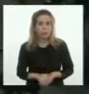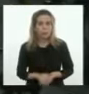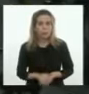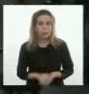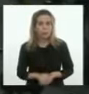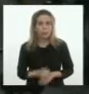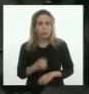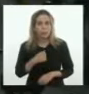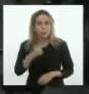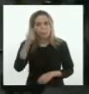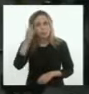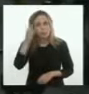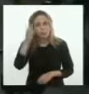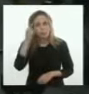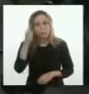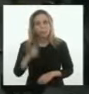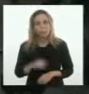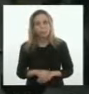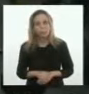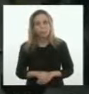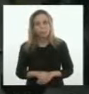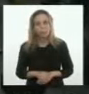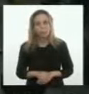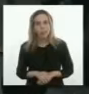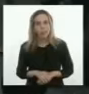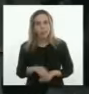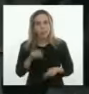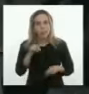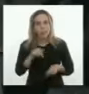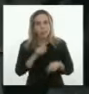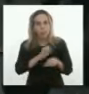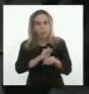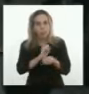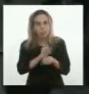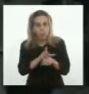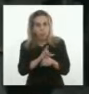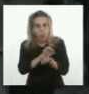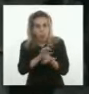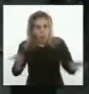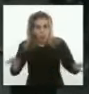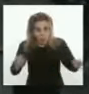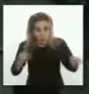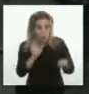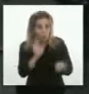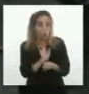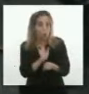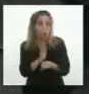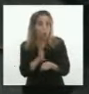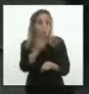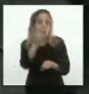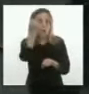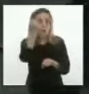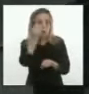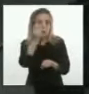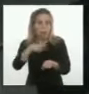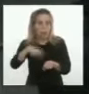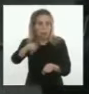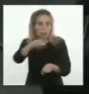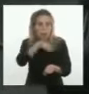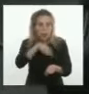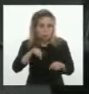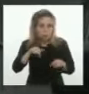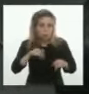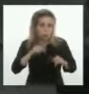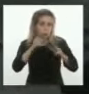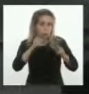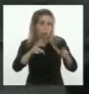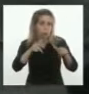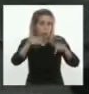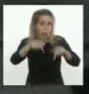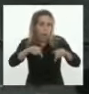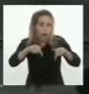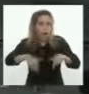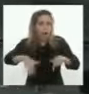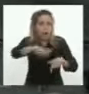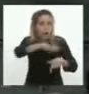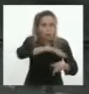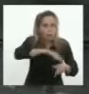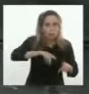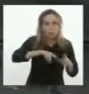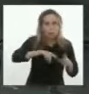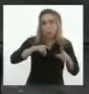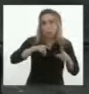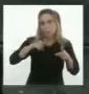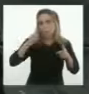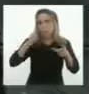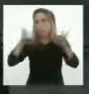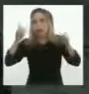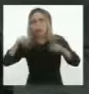yo pienso que la pandemia nos da una gran oportunidad lo digo acá ante ustedes lo digo ante